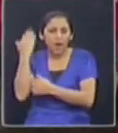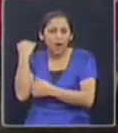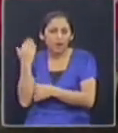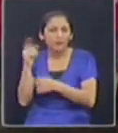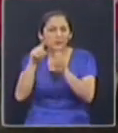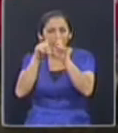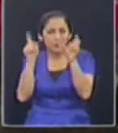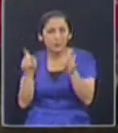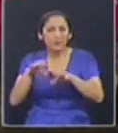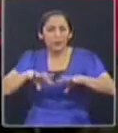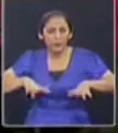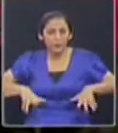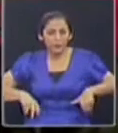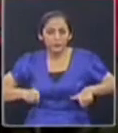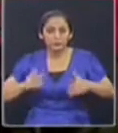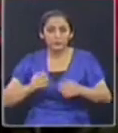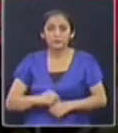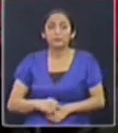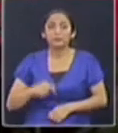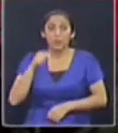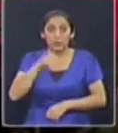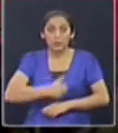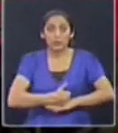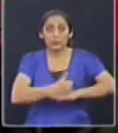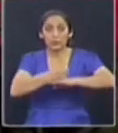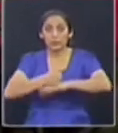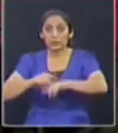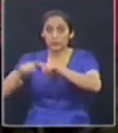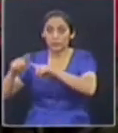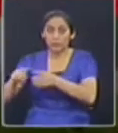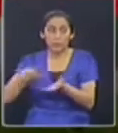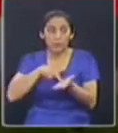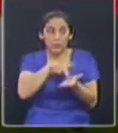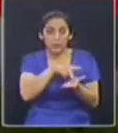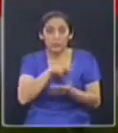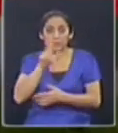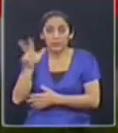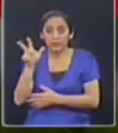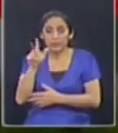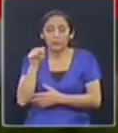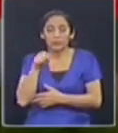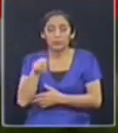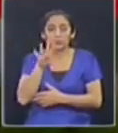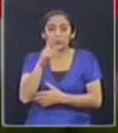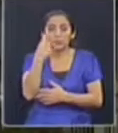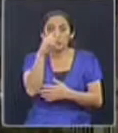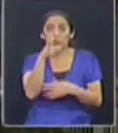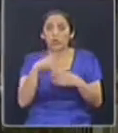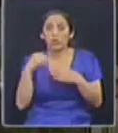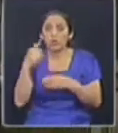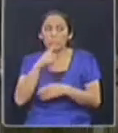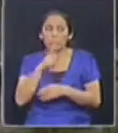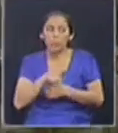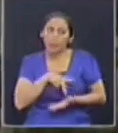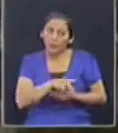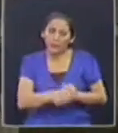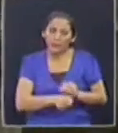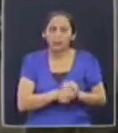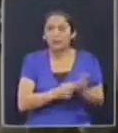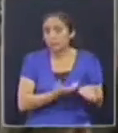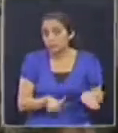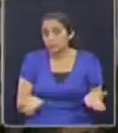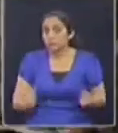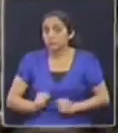brasileña Odebrecht a funcionarios ecuatorianos en un monto de 33.5 millones de dólares. Una nueva visita a